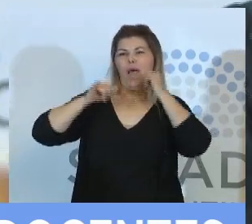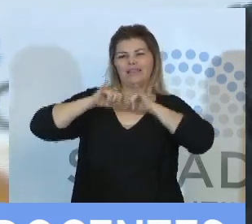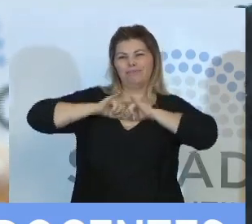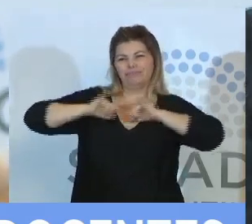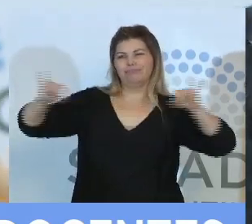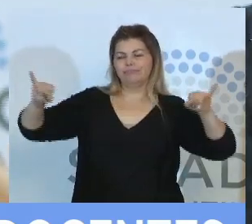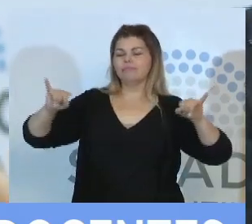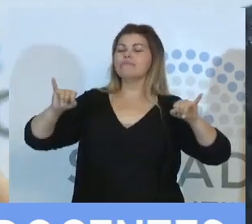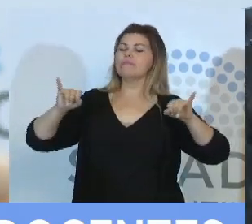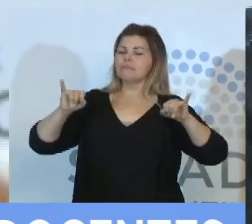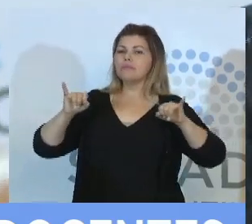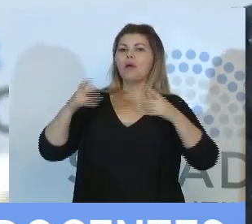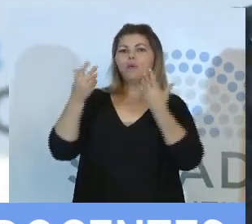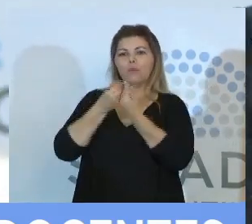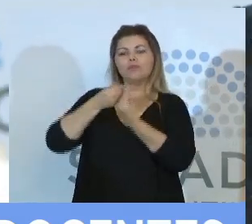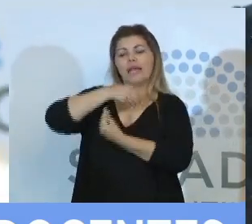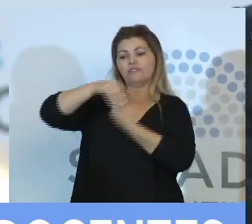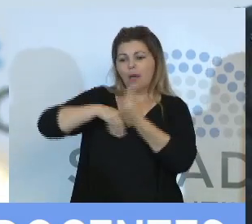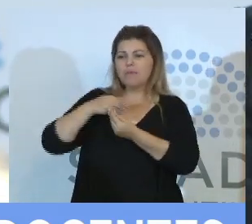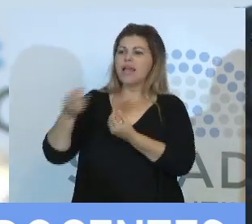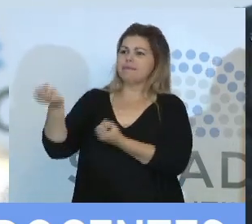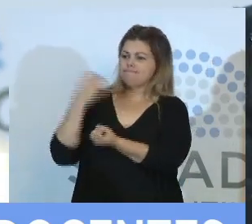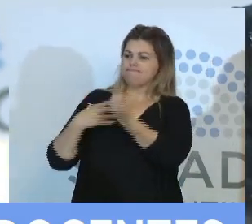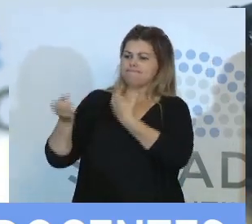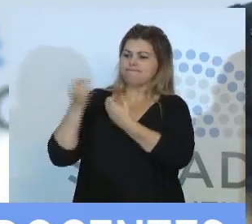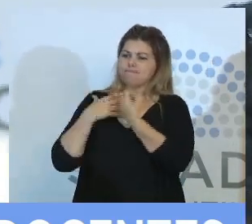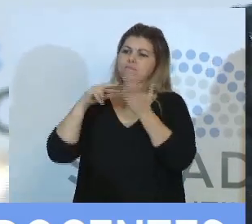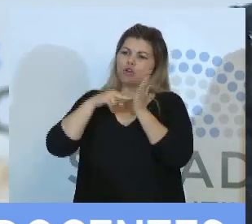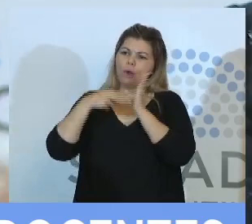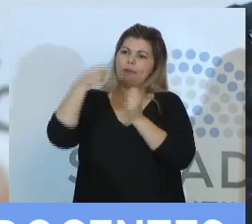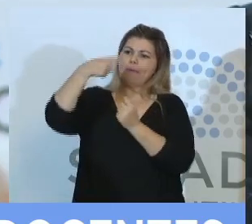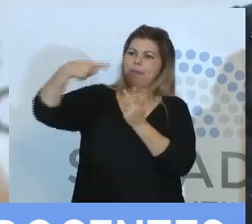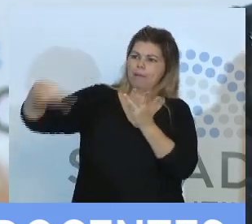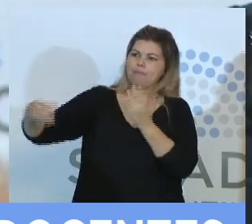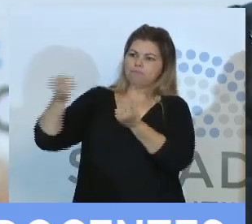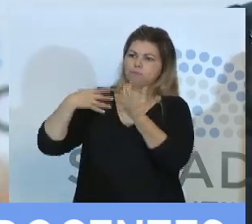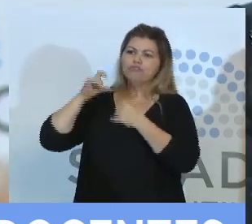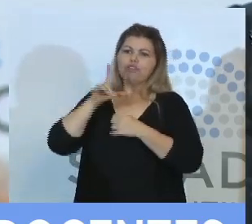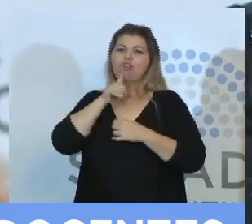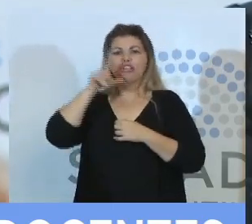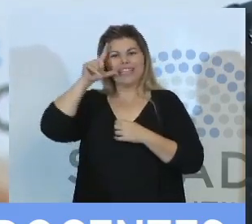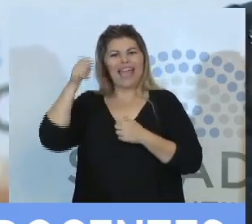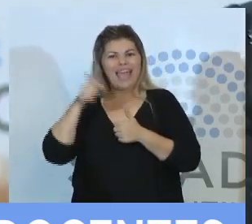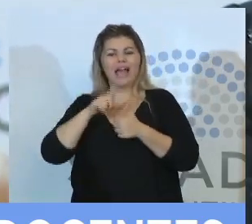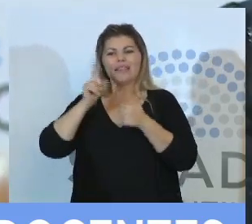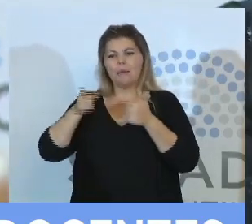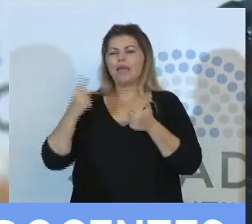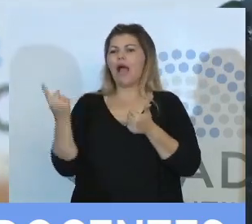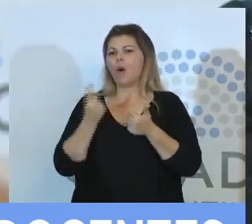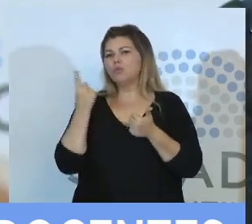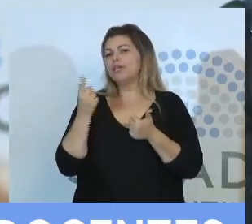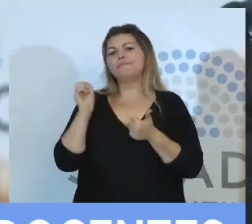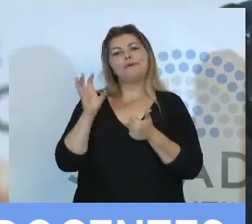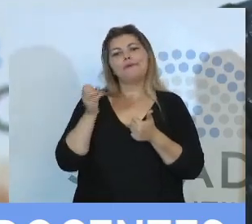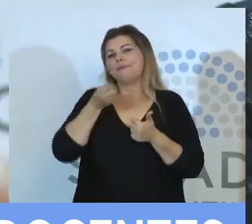Ahí me empezó a escribir muchísimas familias, muchísima gente con distintas problemáticas, no solo con TEA, autismo, como quieran llamarlo.